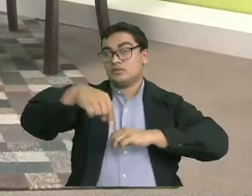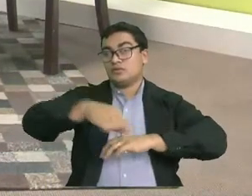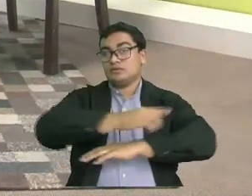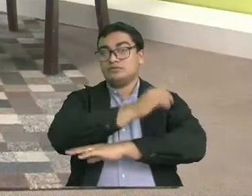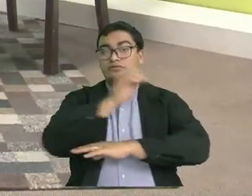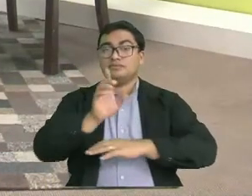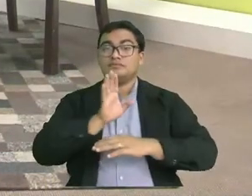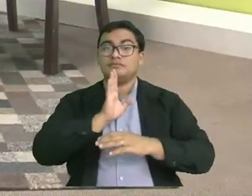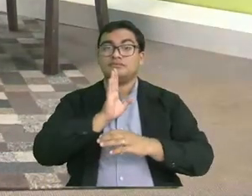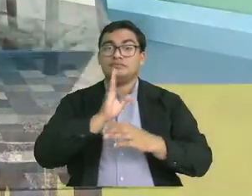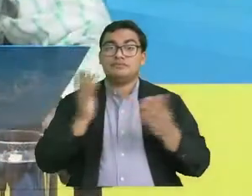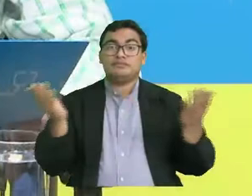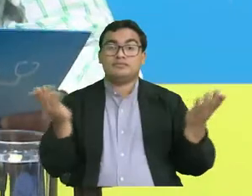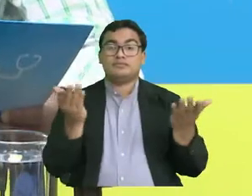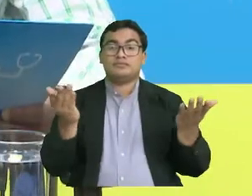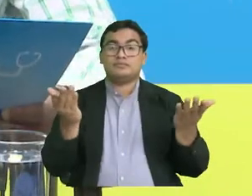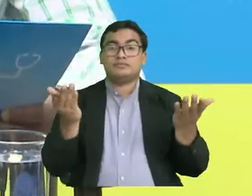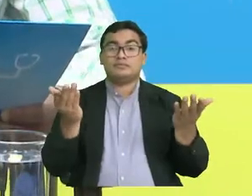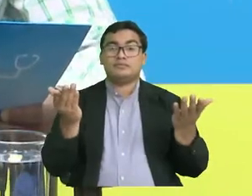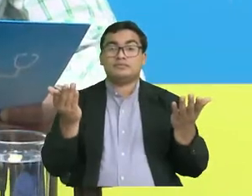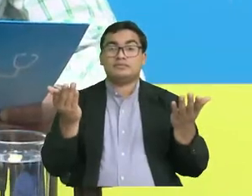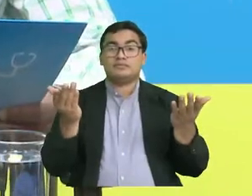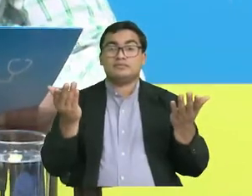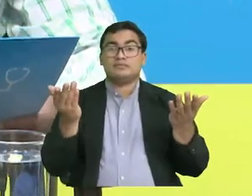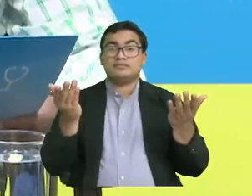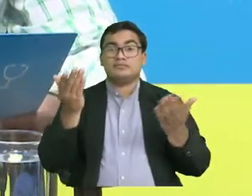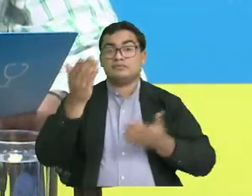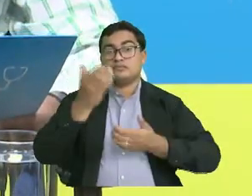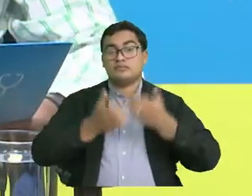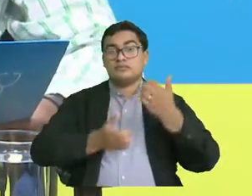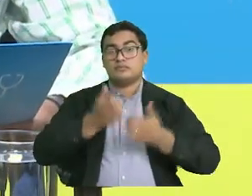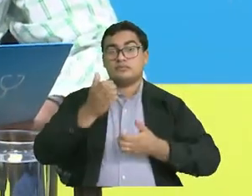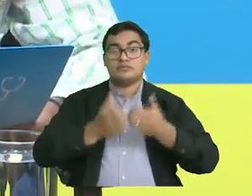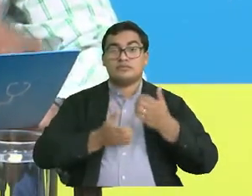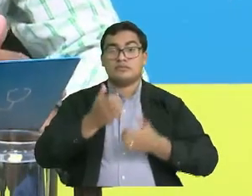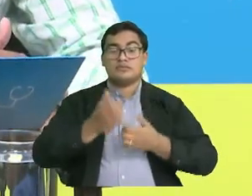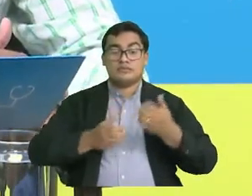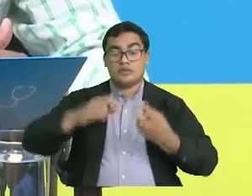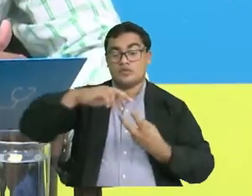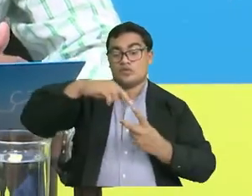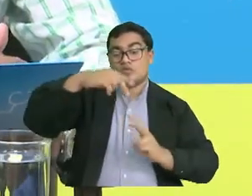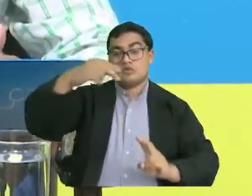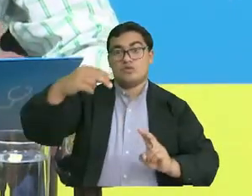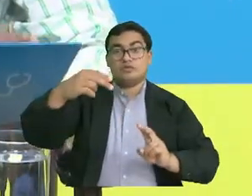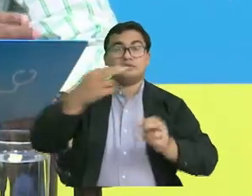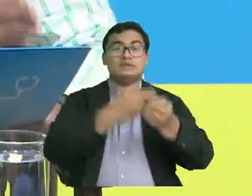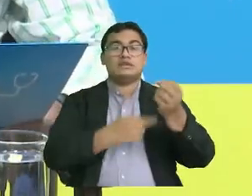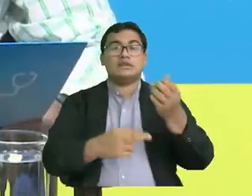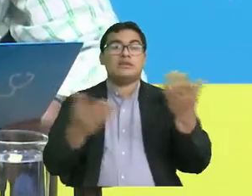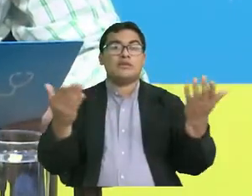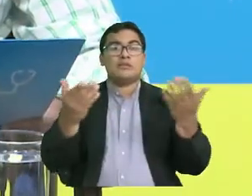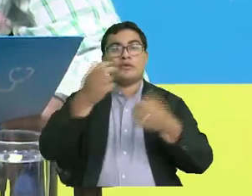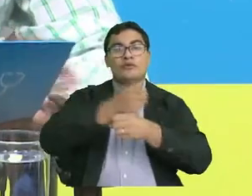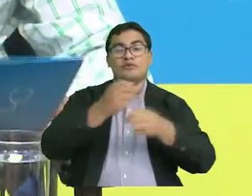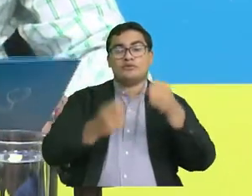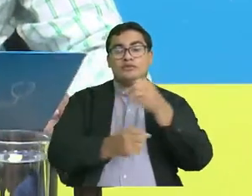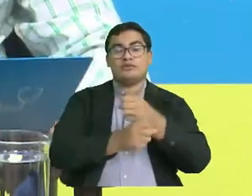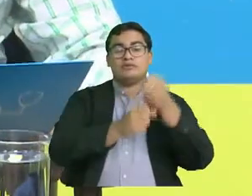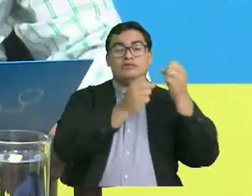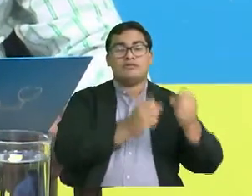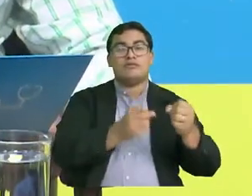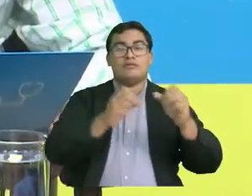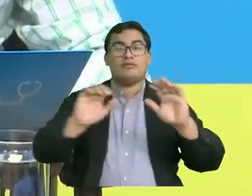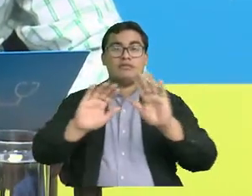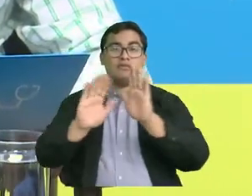sobre el trastorno de la diferenciación sexual. Dentro de este trastorno está el síndrome